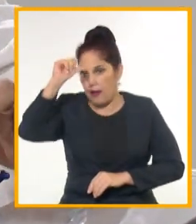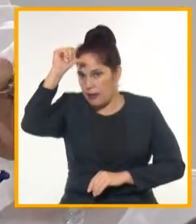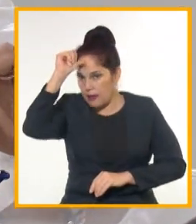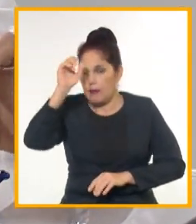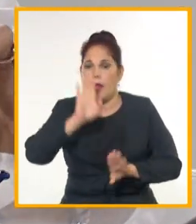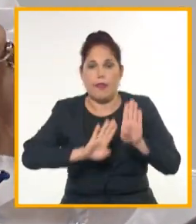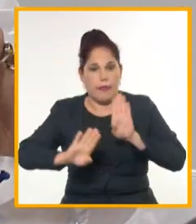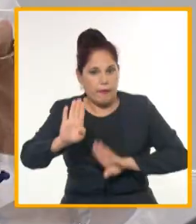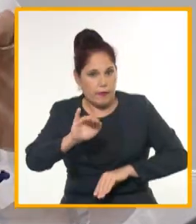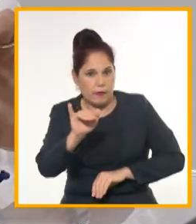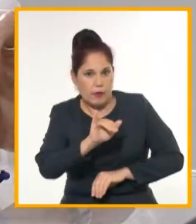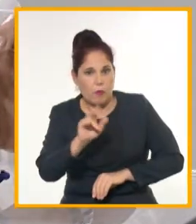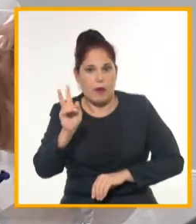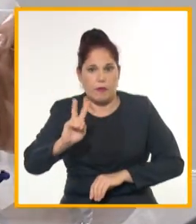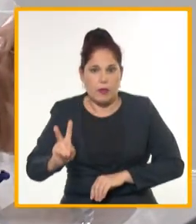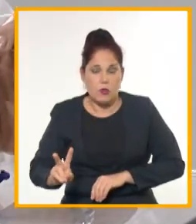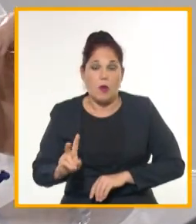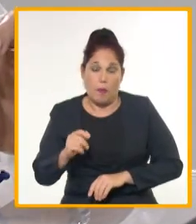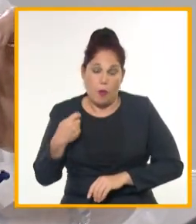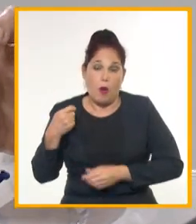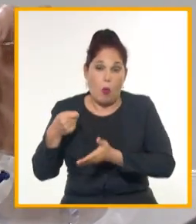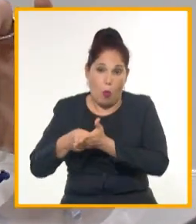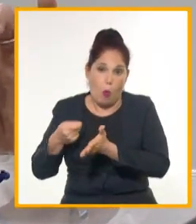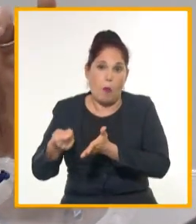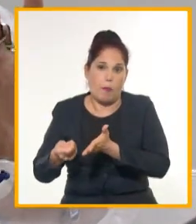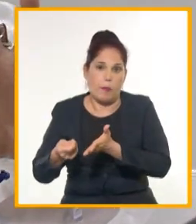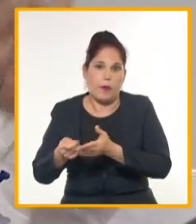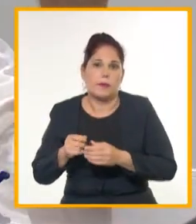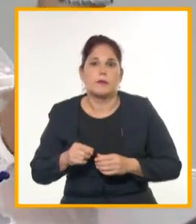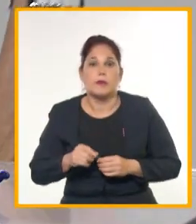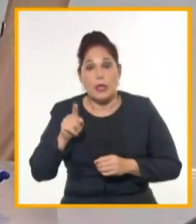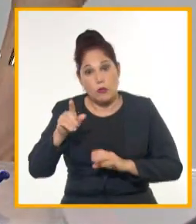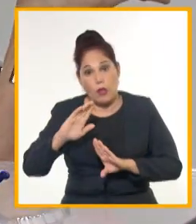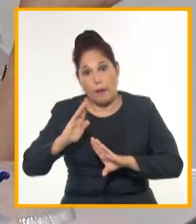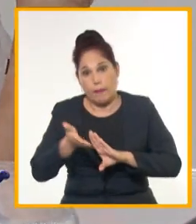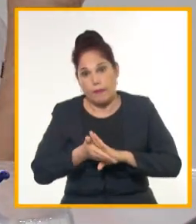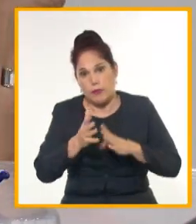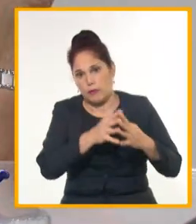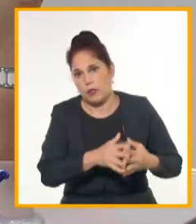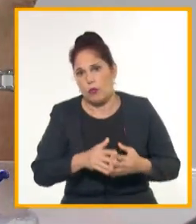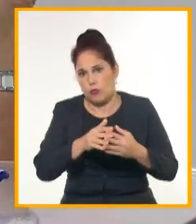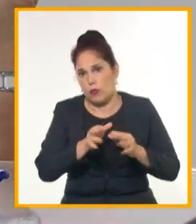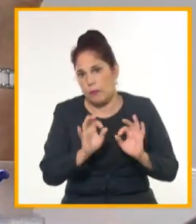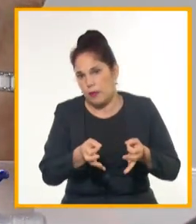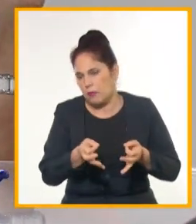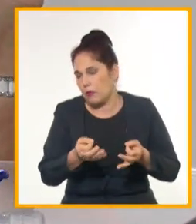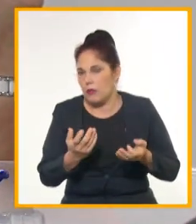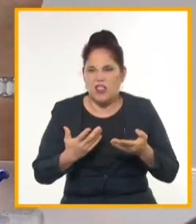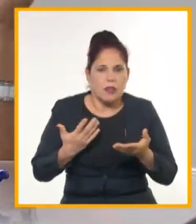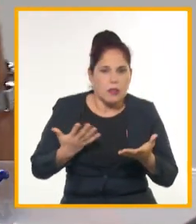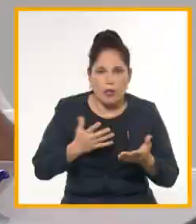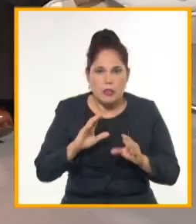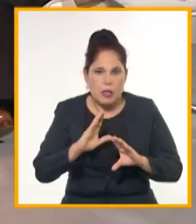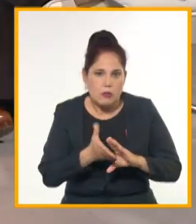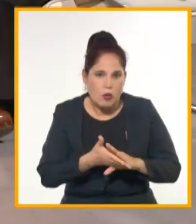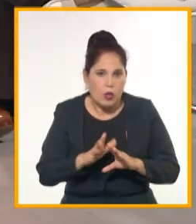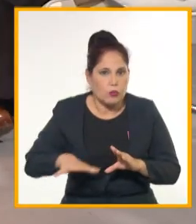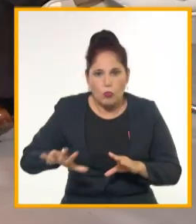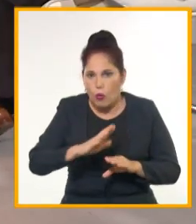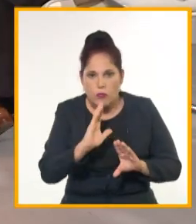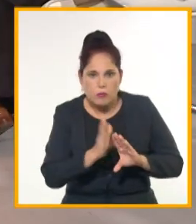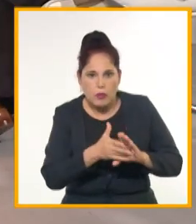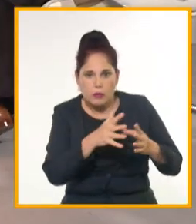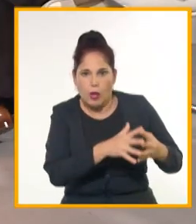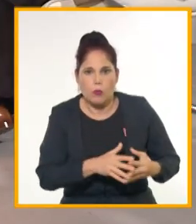importan petróleo venezolano, países que también están sancionados por Estados Unidos. Entonces, ¿cómo quedamos? No, ¿Entiendes? Porque a fin de